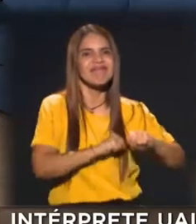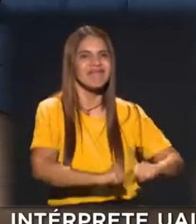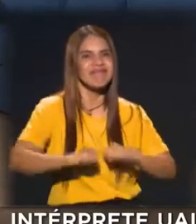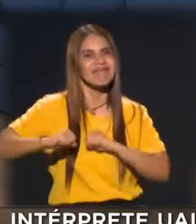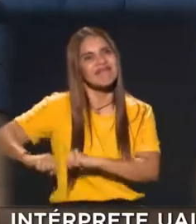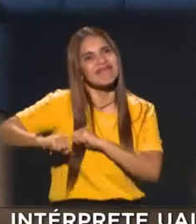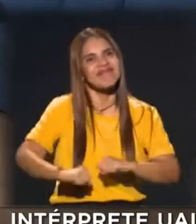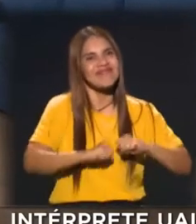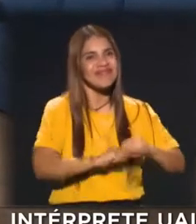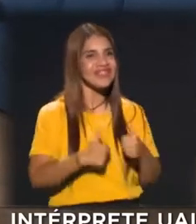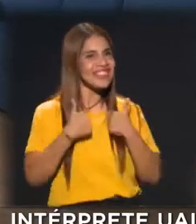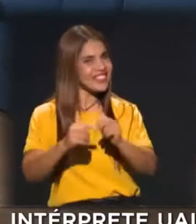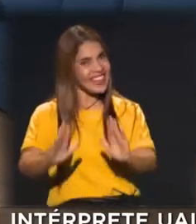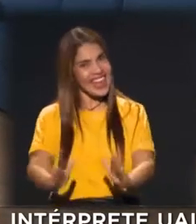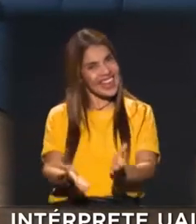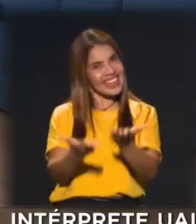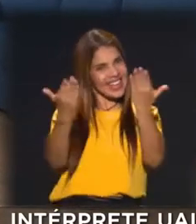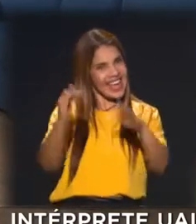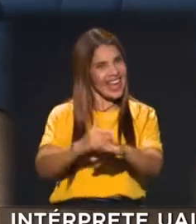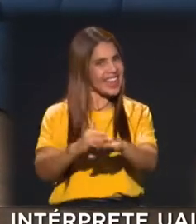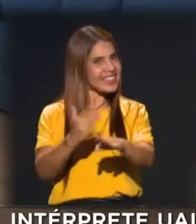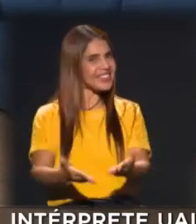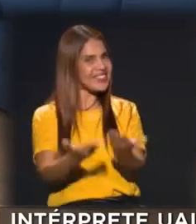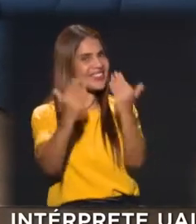muévase! ¡Ey, pero qué bien! ¡Ey, míralo!